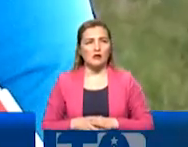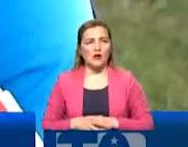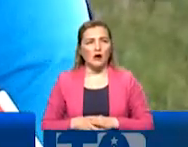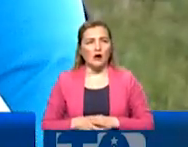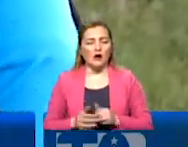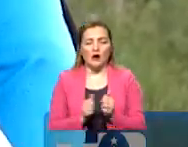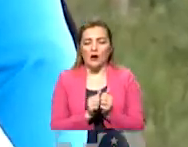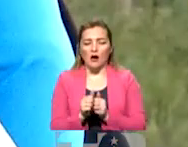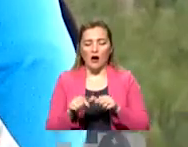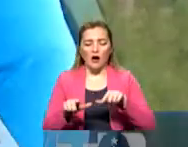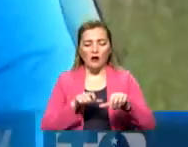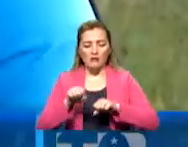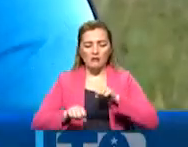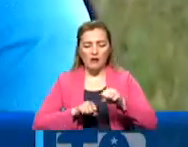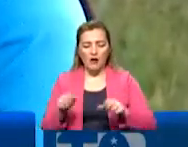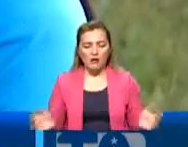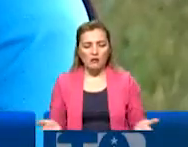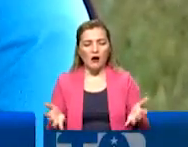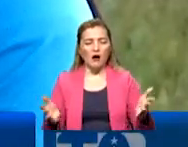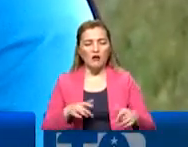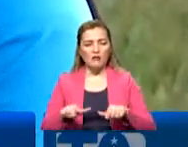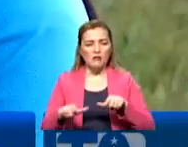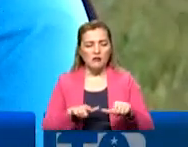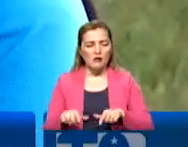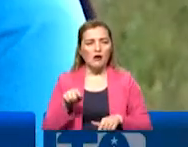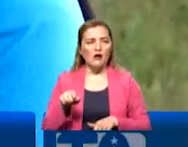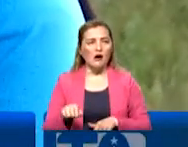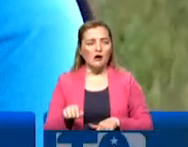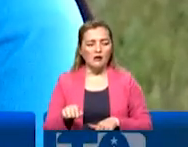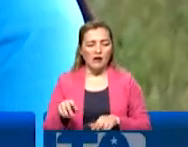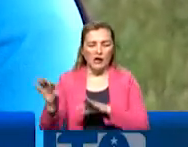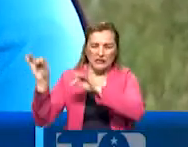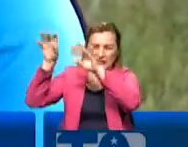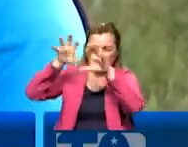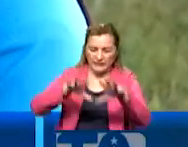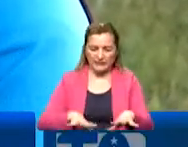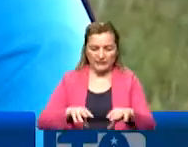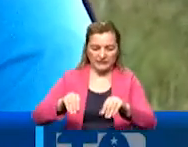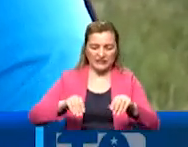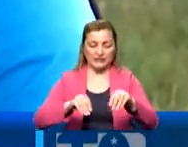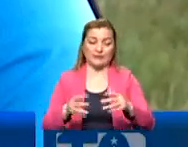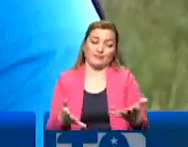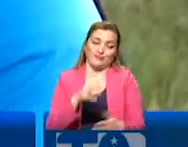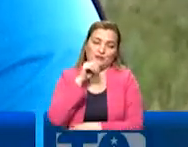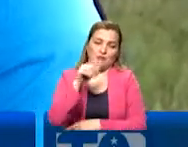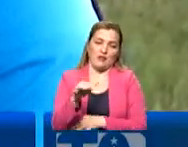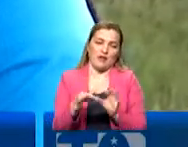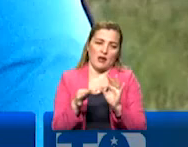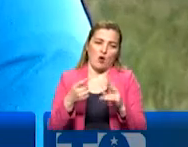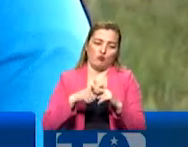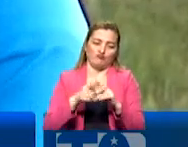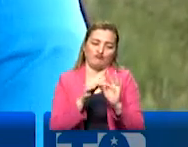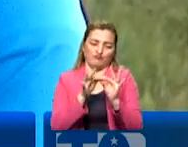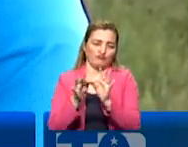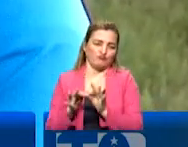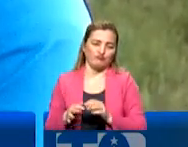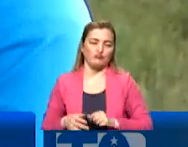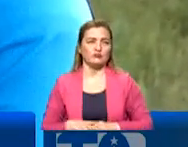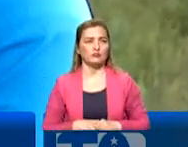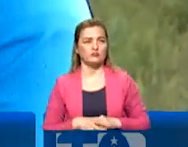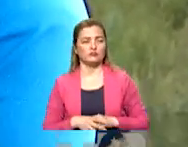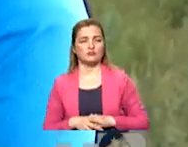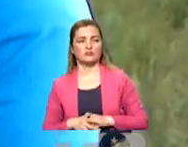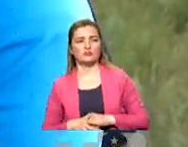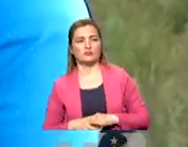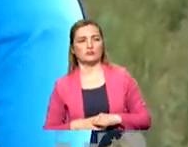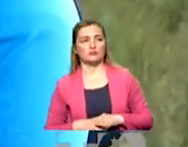bastante el deporte del ciclismo, en verdad, aquí. Hay ciertas partes, en verdad, donde se ha bajado la tierra, tal vez creo que falta de la viabilidad, no sé, que